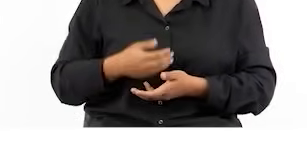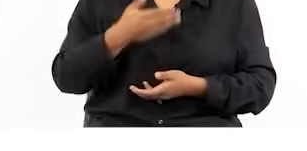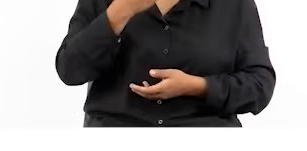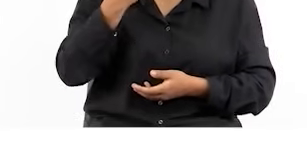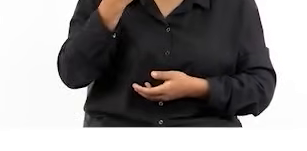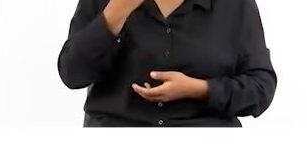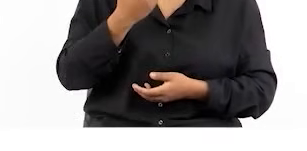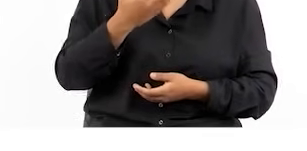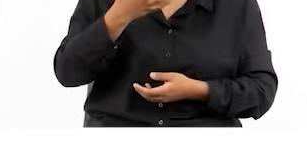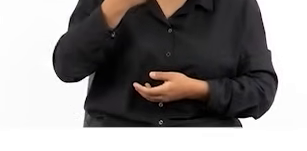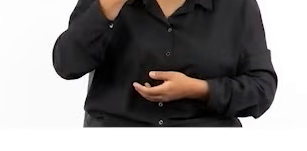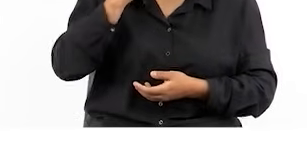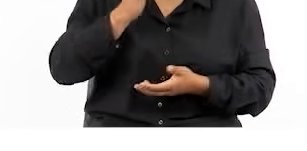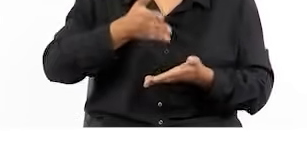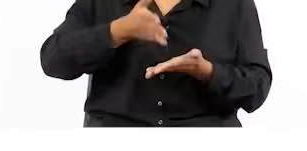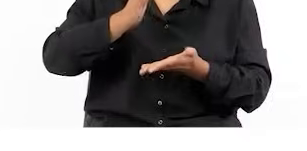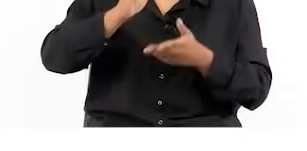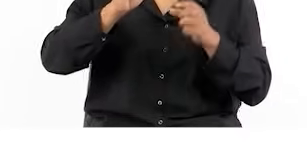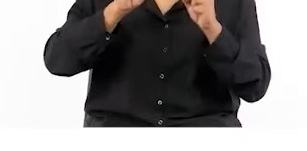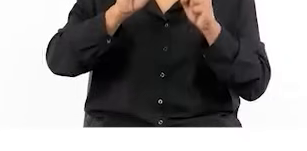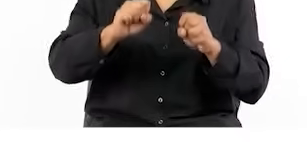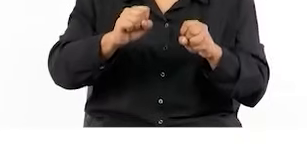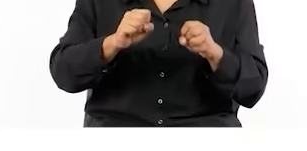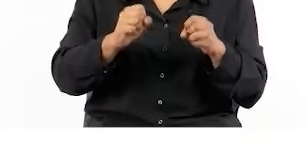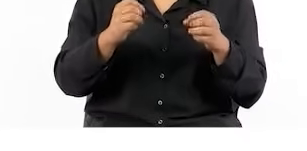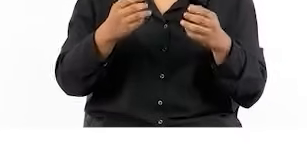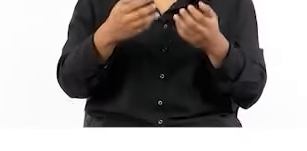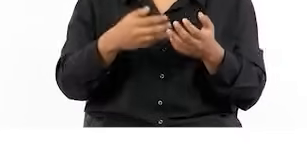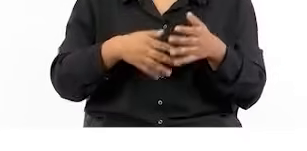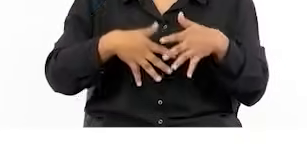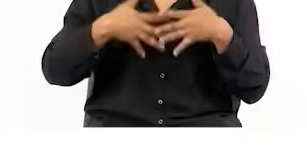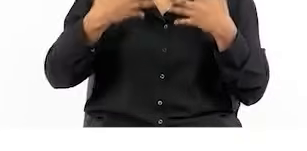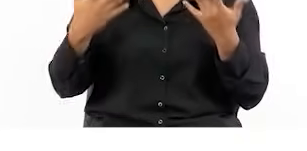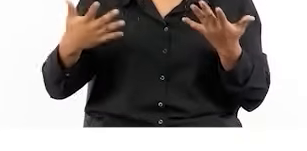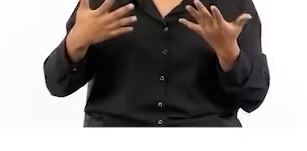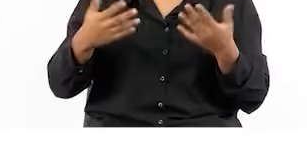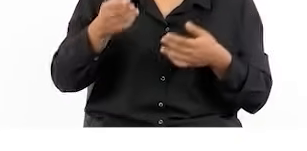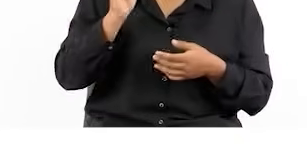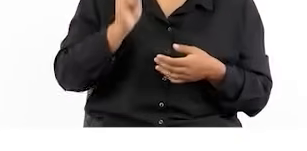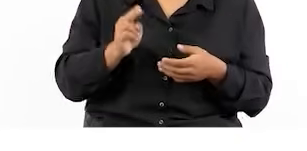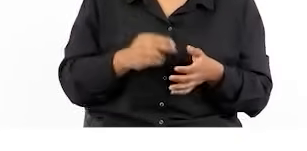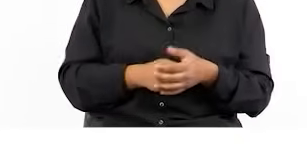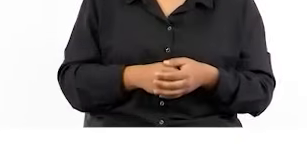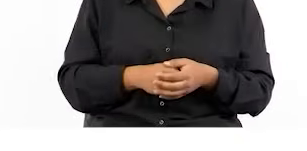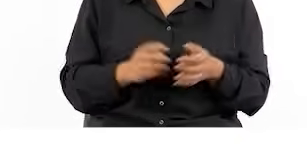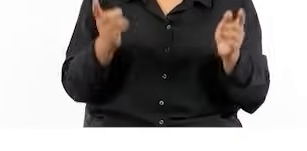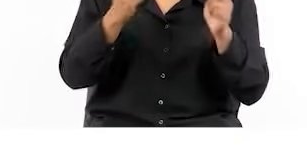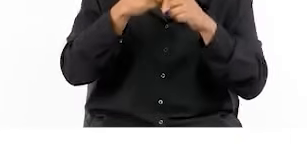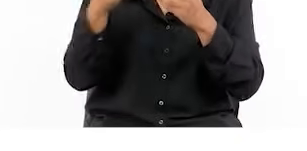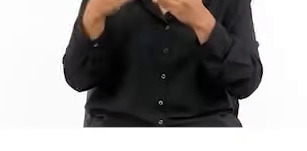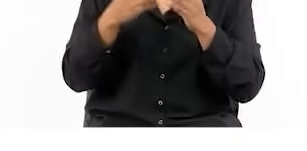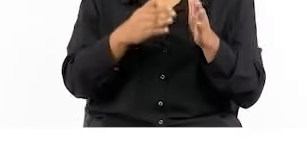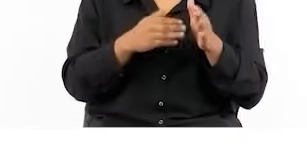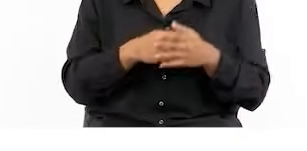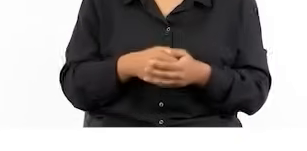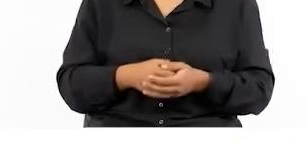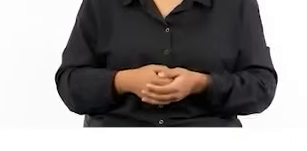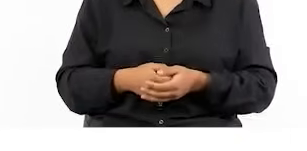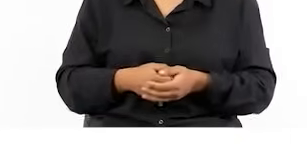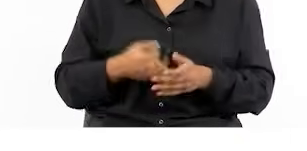extinciones podrían ser, o algún otro parámetro que indique estos cambios significativos en la forma de